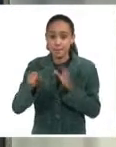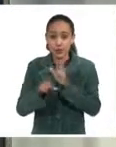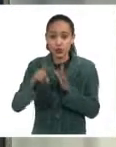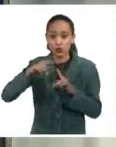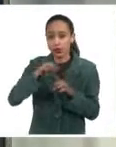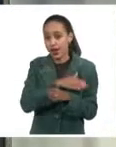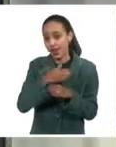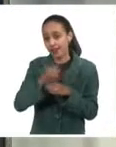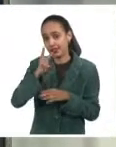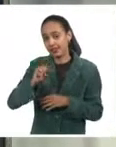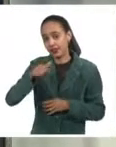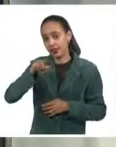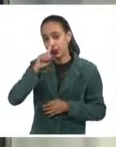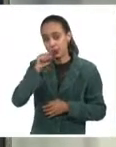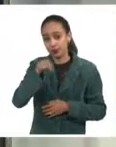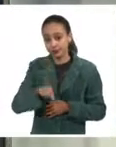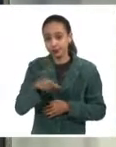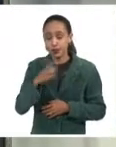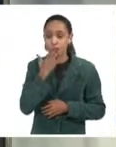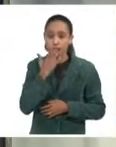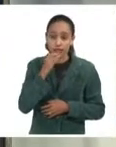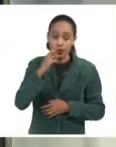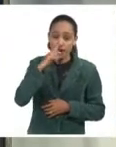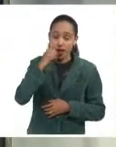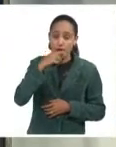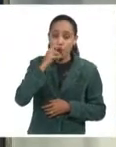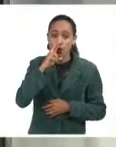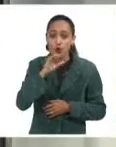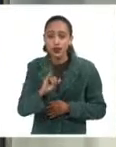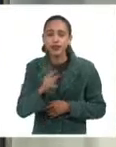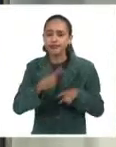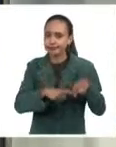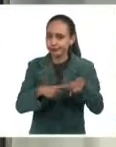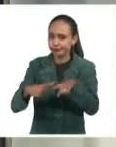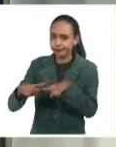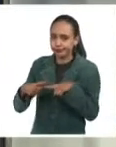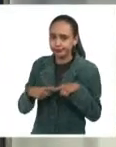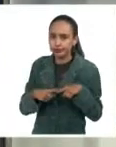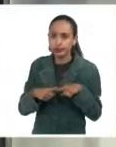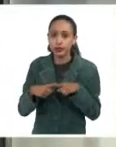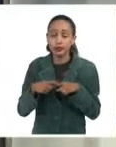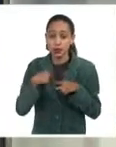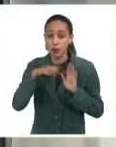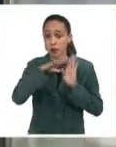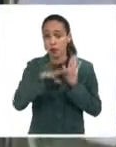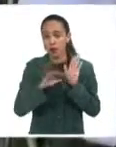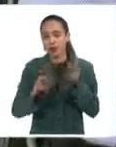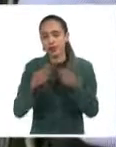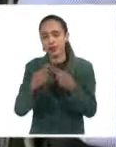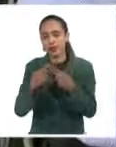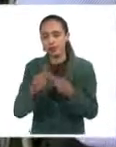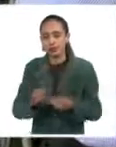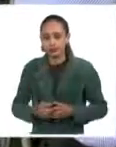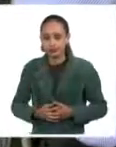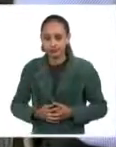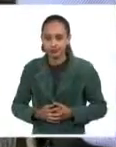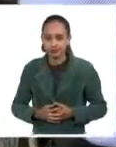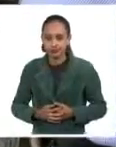evento teórico dedicado al indio naborí, el repentismo y las exposiciones destacan en el programa del evento.